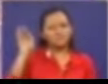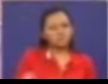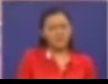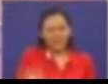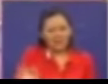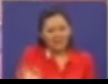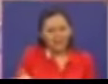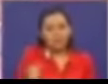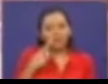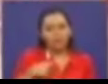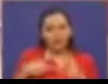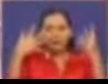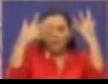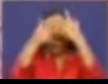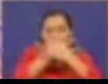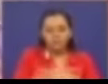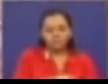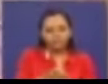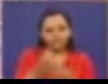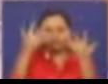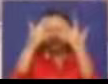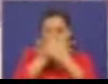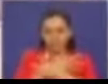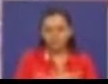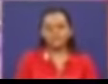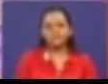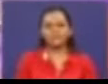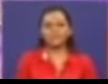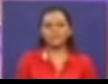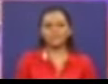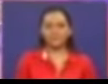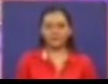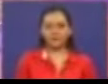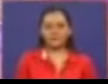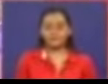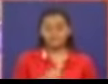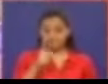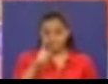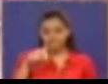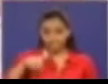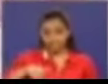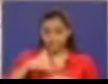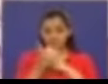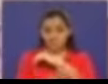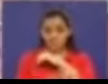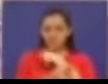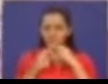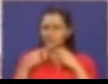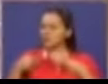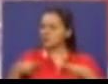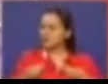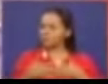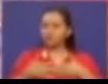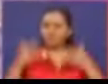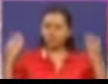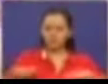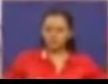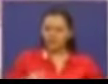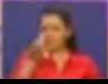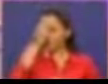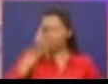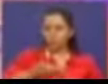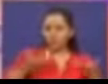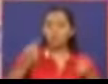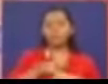disminuido? Pero así nos engañan, compañeros. Bueno, pero esa es la inconsistencia del país, ¿eh? Por un lado, excesivo gasto público, excesiva deuda,